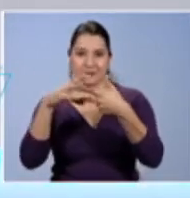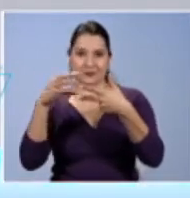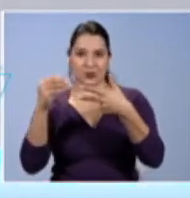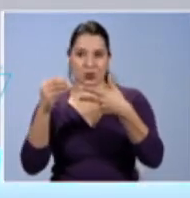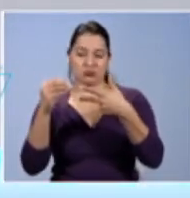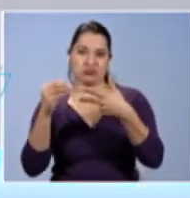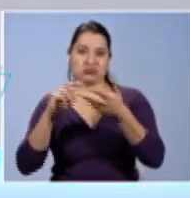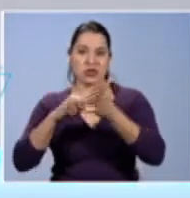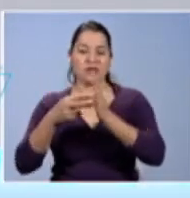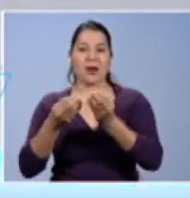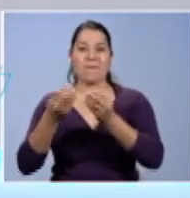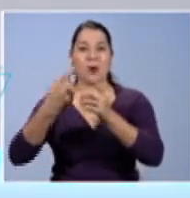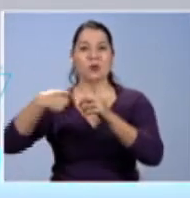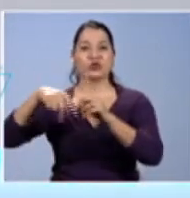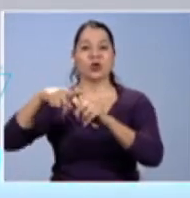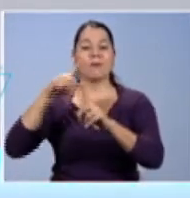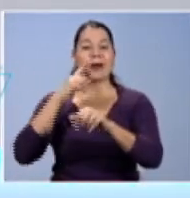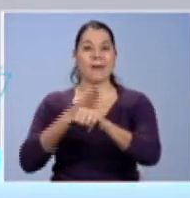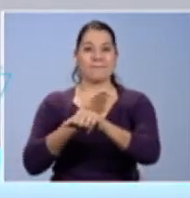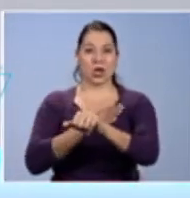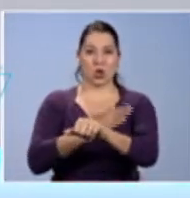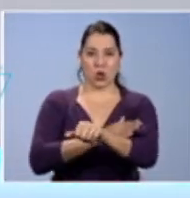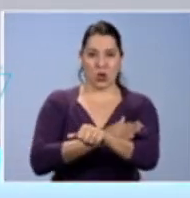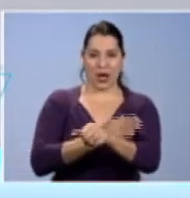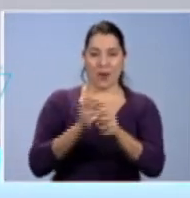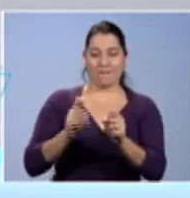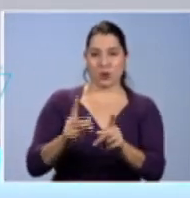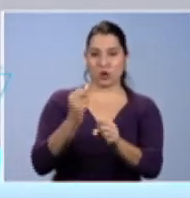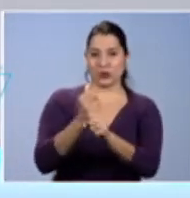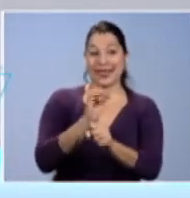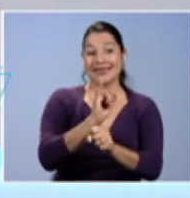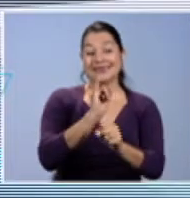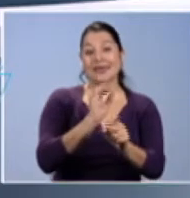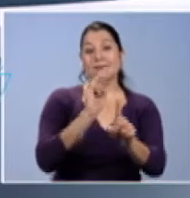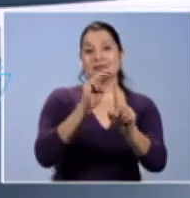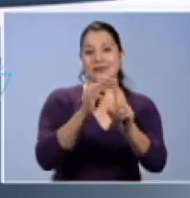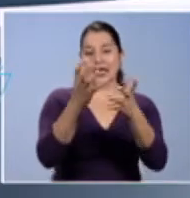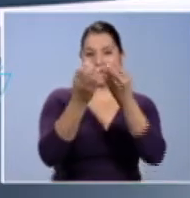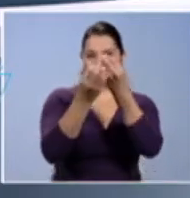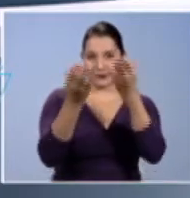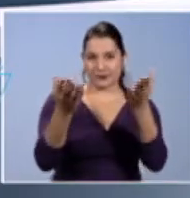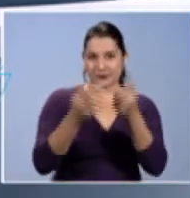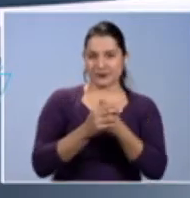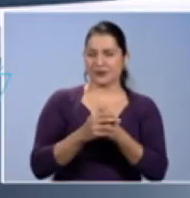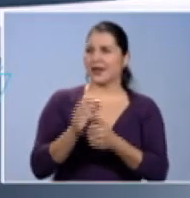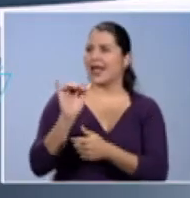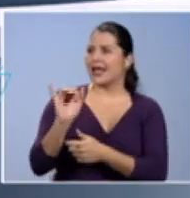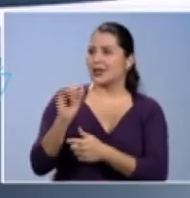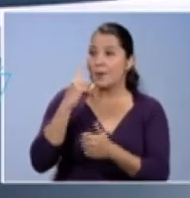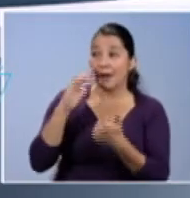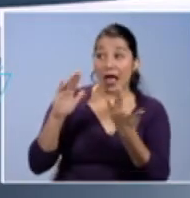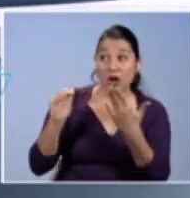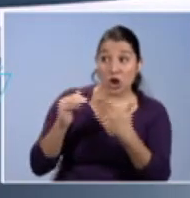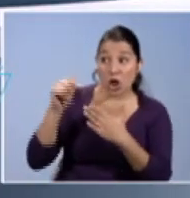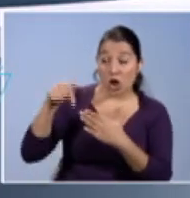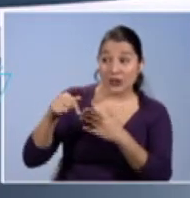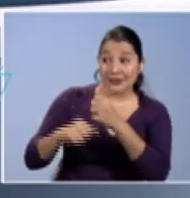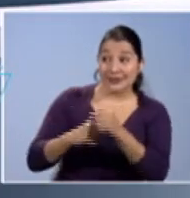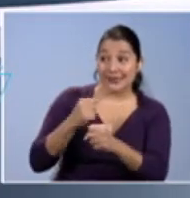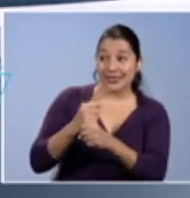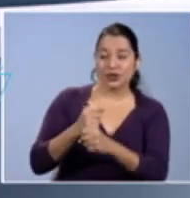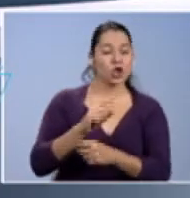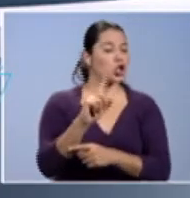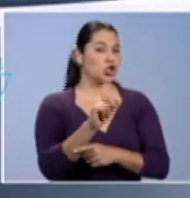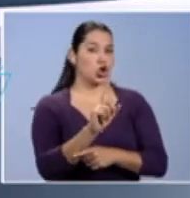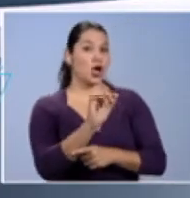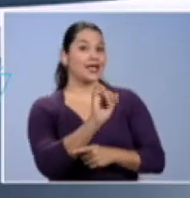son muy positivos y así es el mensaje que nosotros queremos dejar a la población. ¿Esto para lo largo de todo el año? No, esta